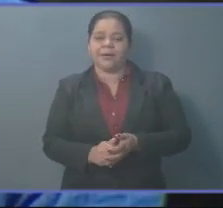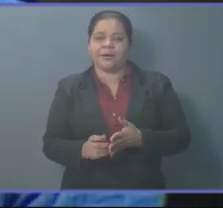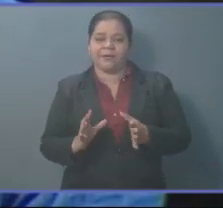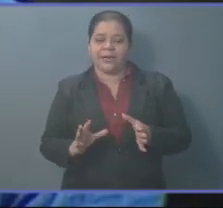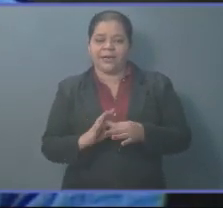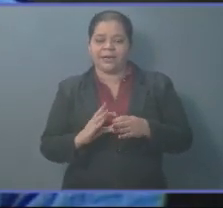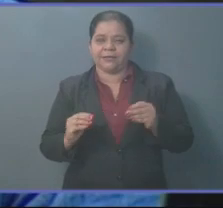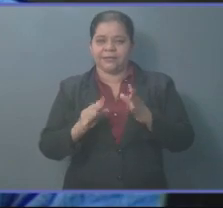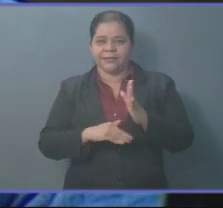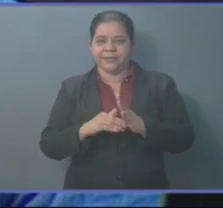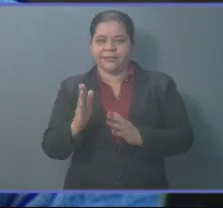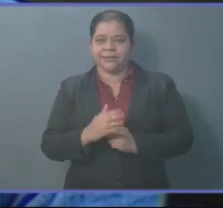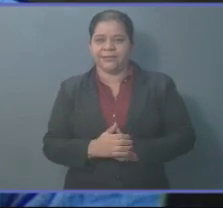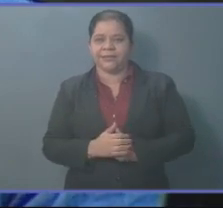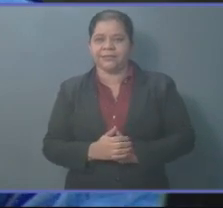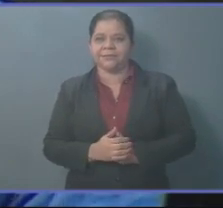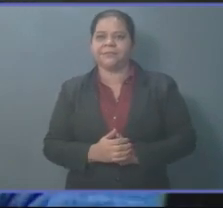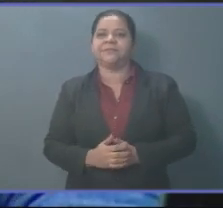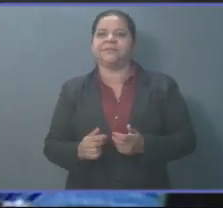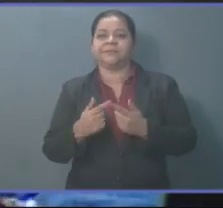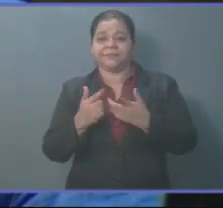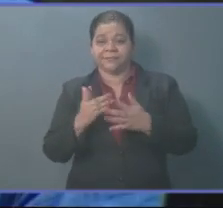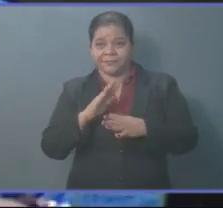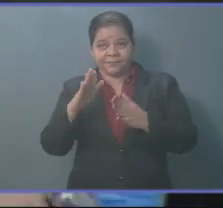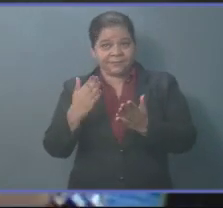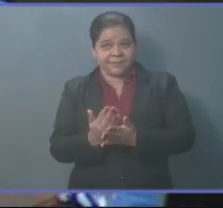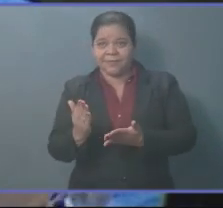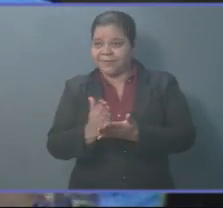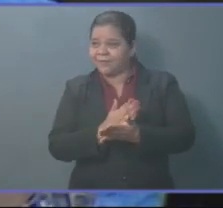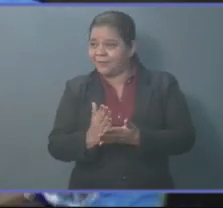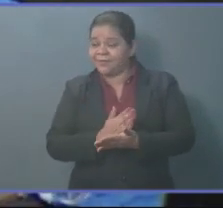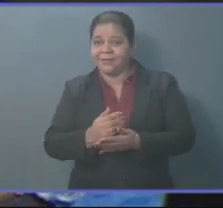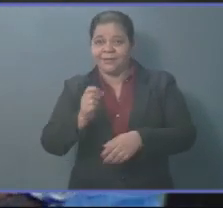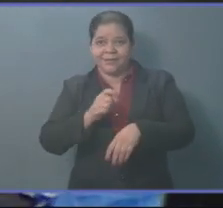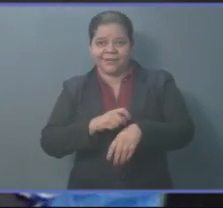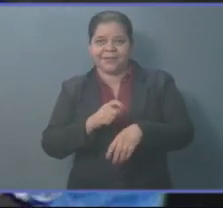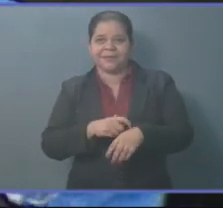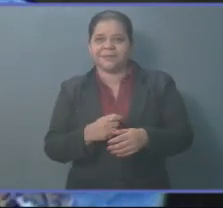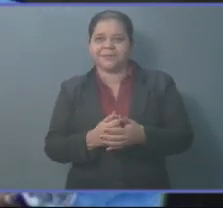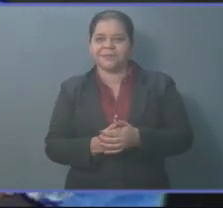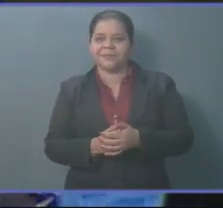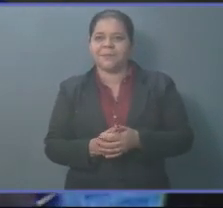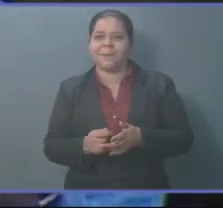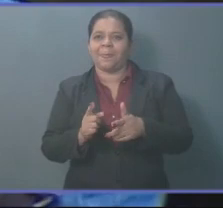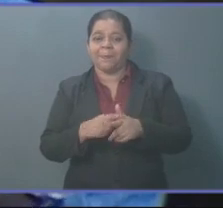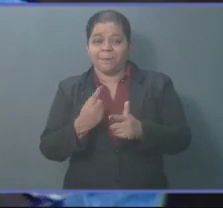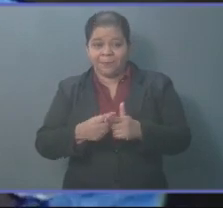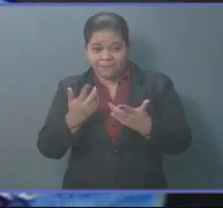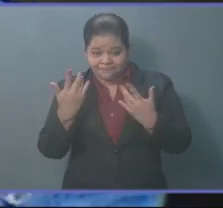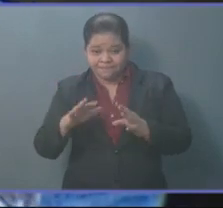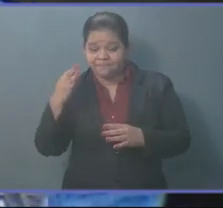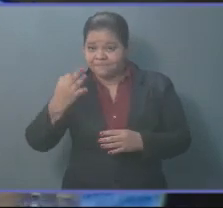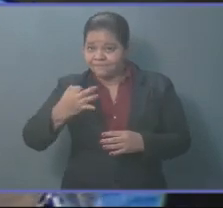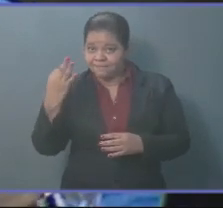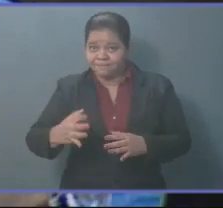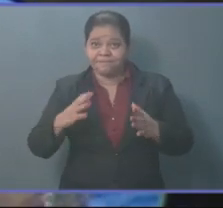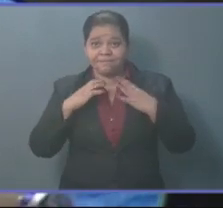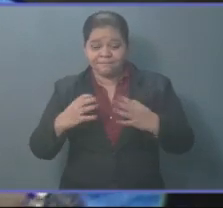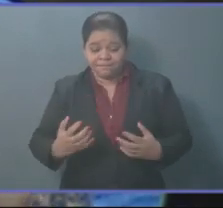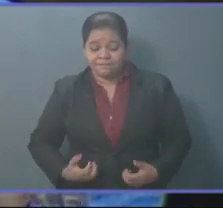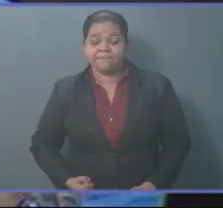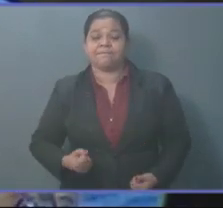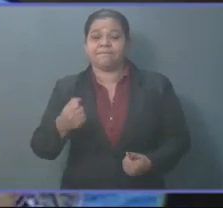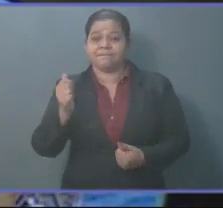herramienta no contiene todas las facultades que podría necesitar el gobierno ante una